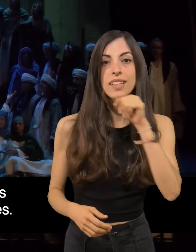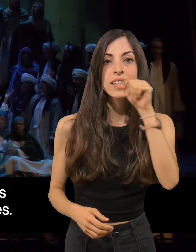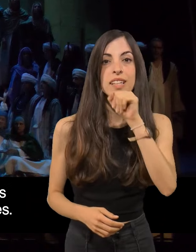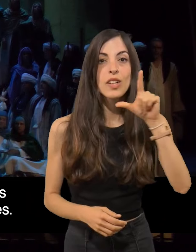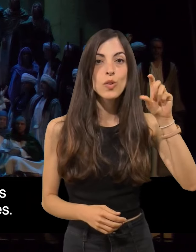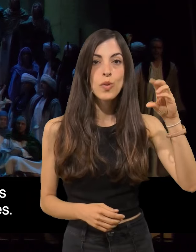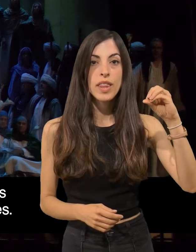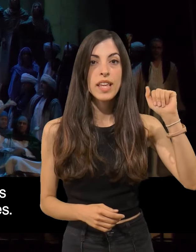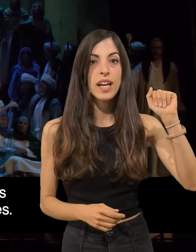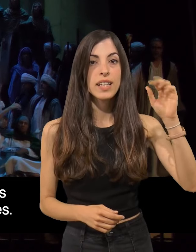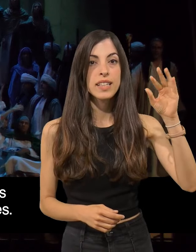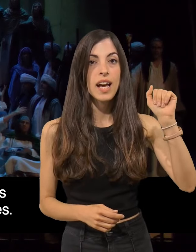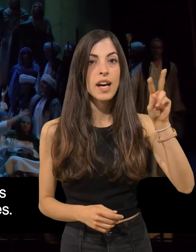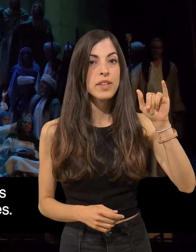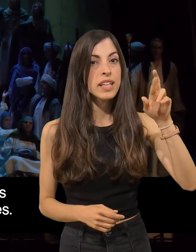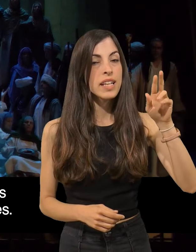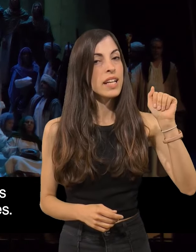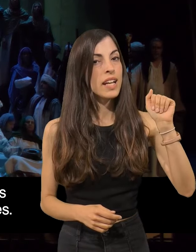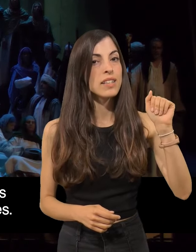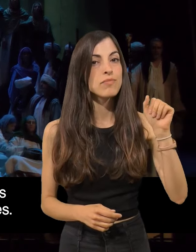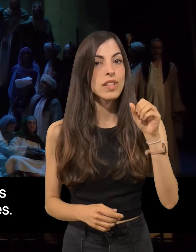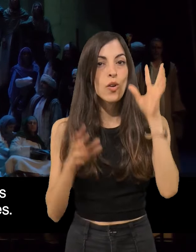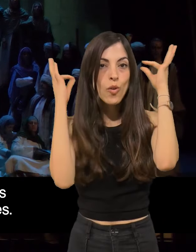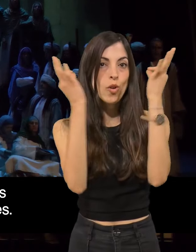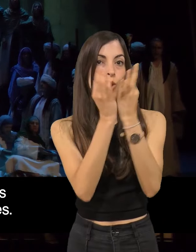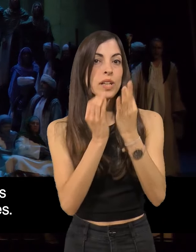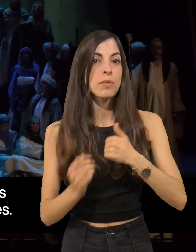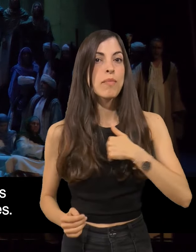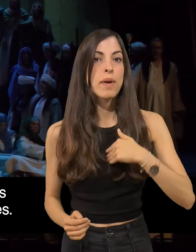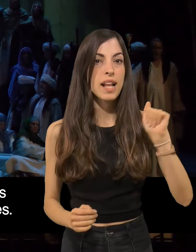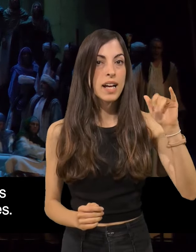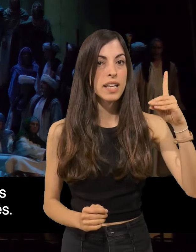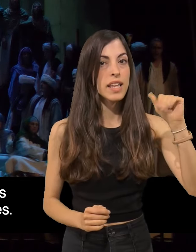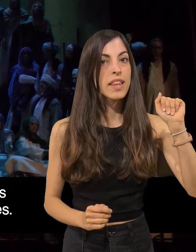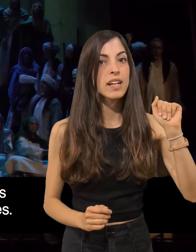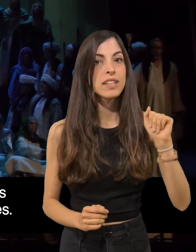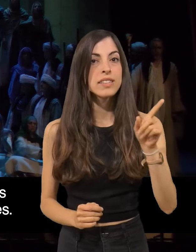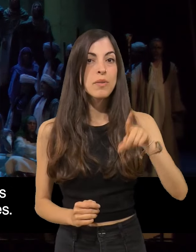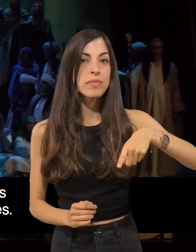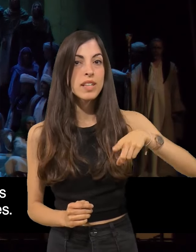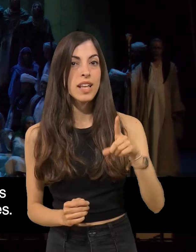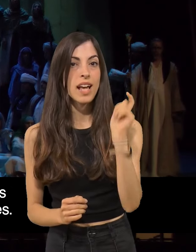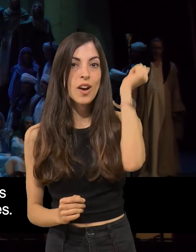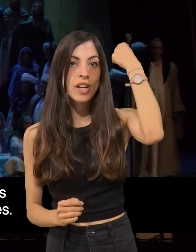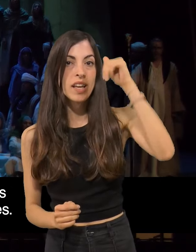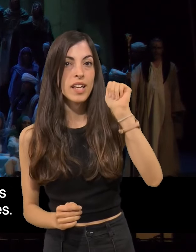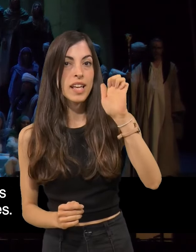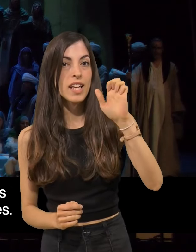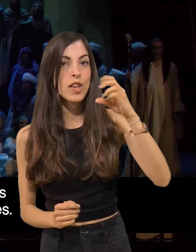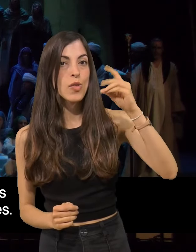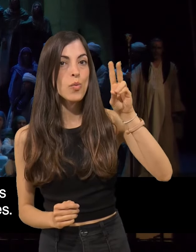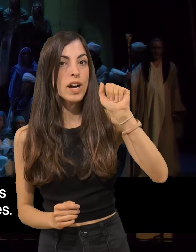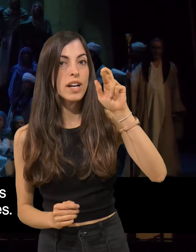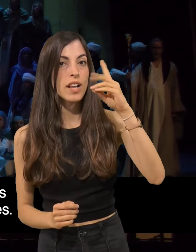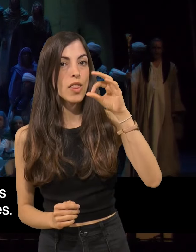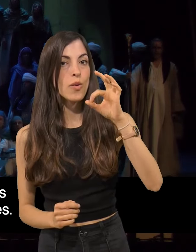La soprano cordobesa Lucía Távira encarna a Aida, mientras que el tenor aragonés Eduardo Aladren interpreta a Radamés.